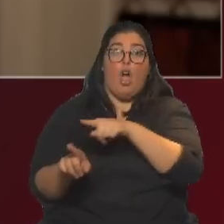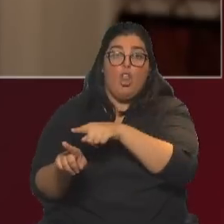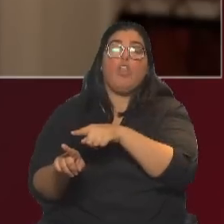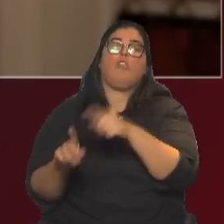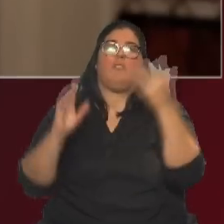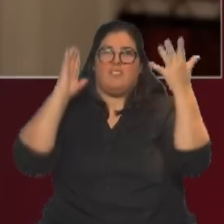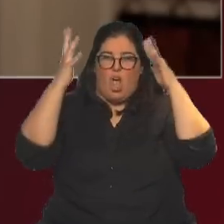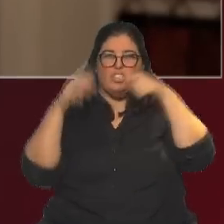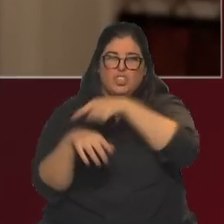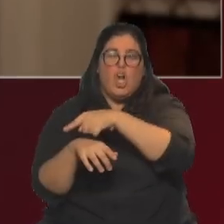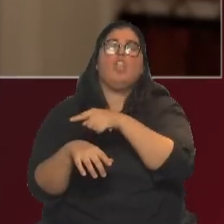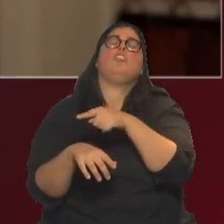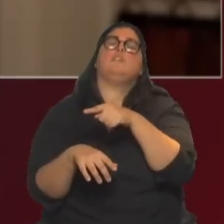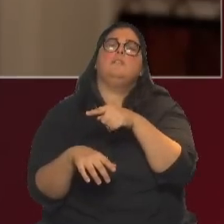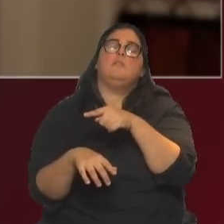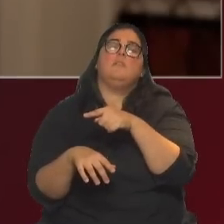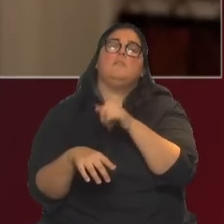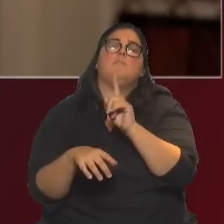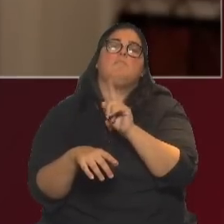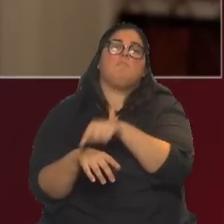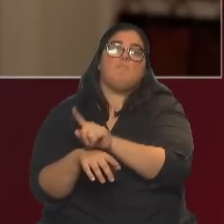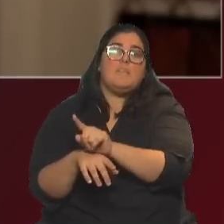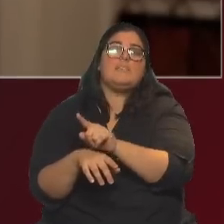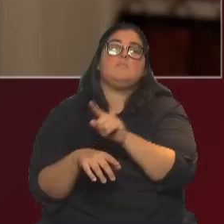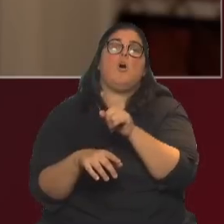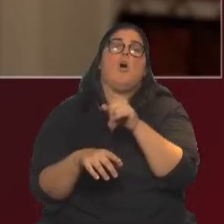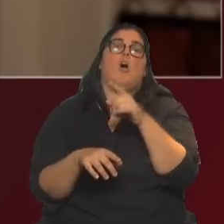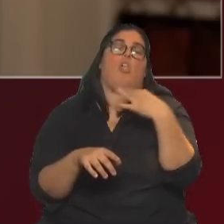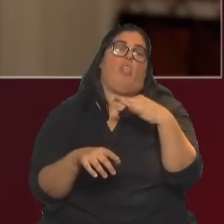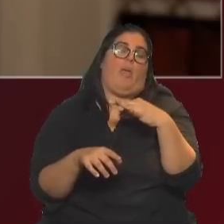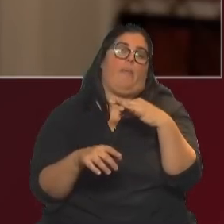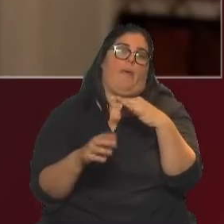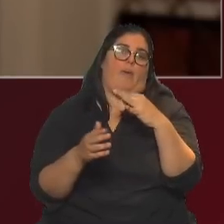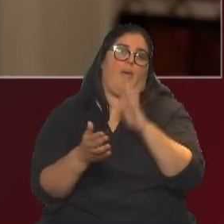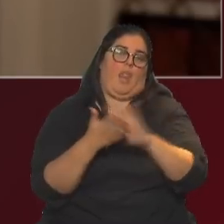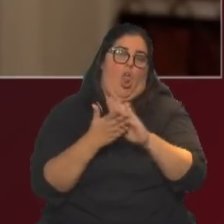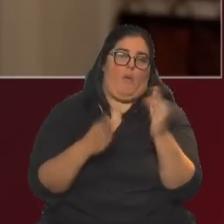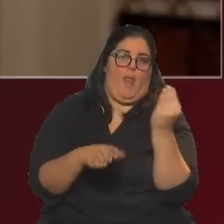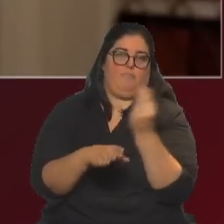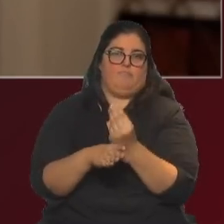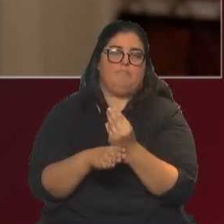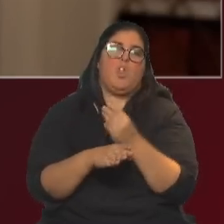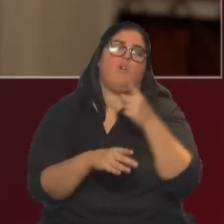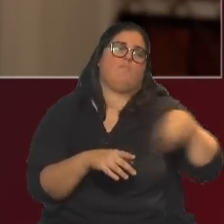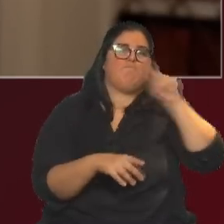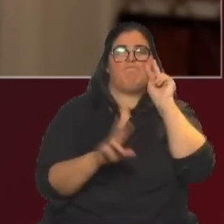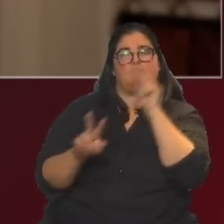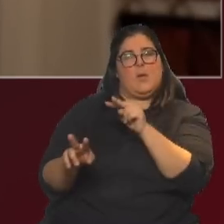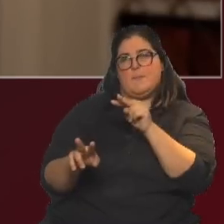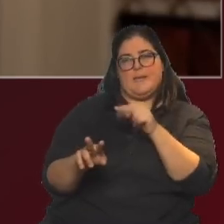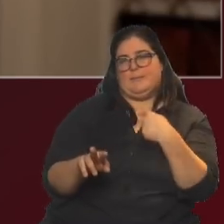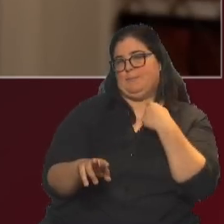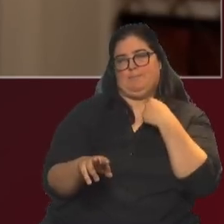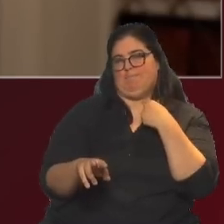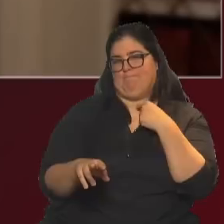elecciones próximas en Gran Bretaña para renovar su cargo, pero sin embargo ya lo definen como un pato rengo. ¿Sí? Y ese